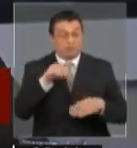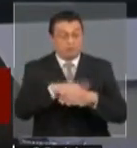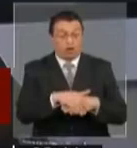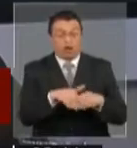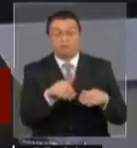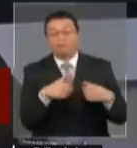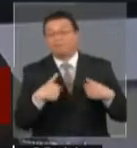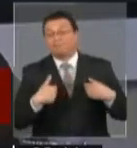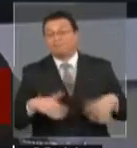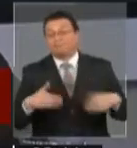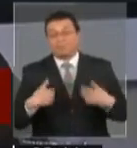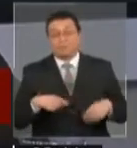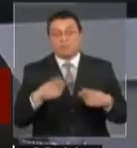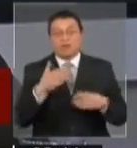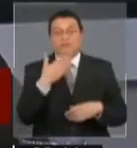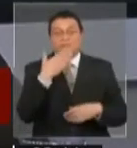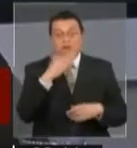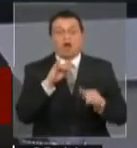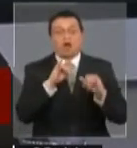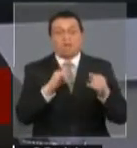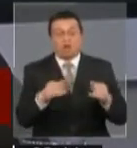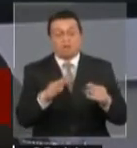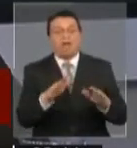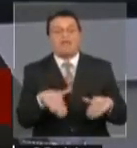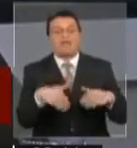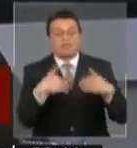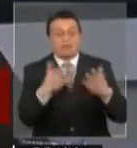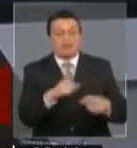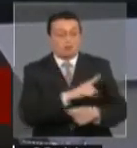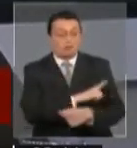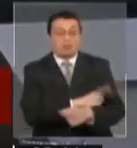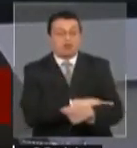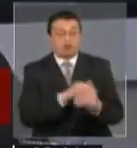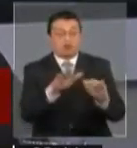de votar es una de las mejores formas de alimentar a los poderosos de siempre?